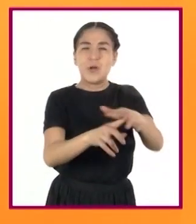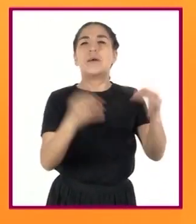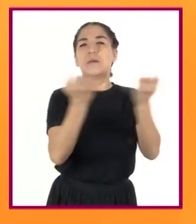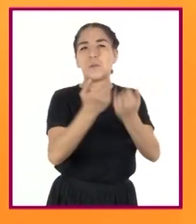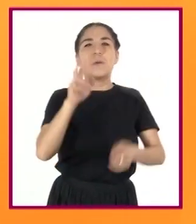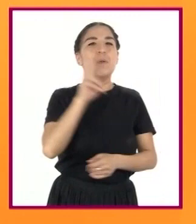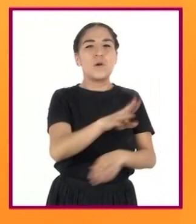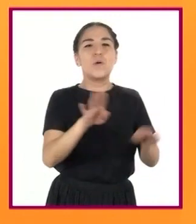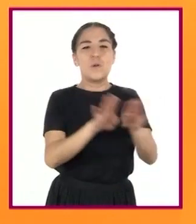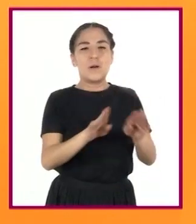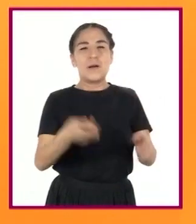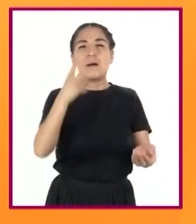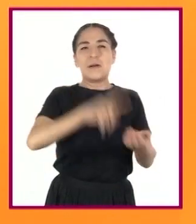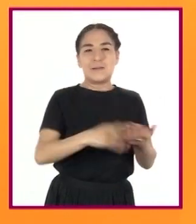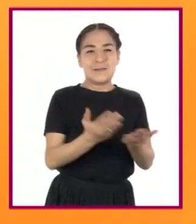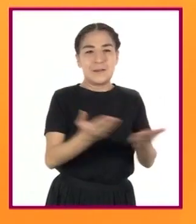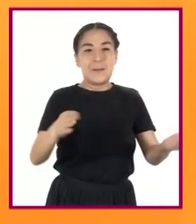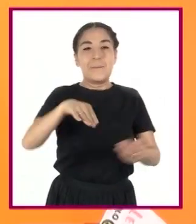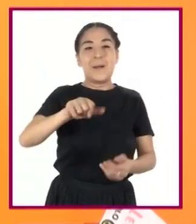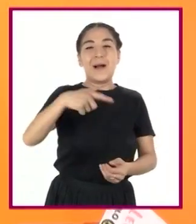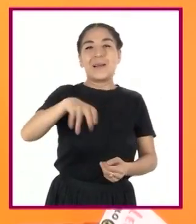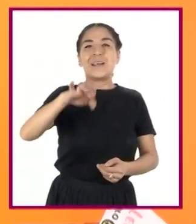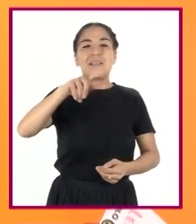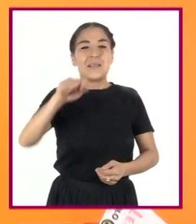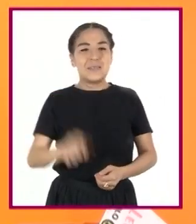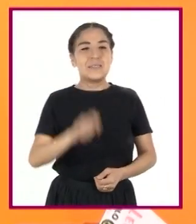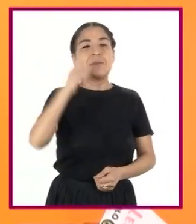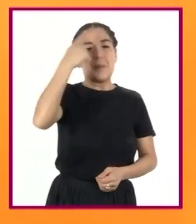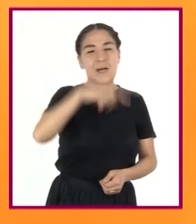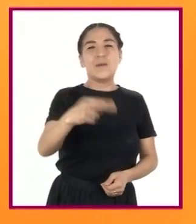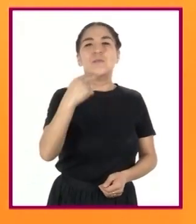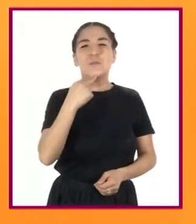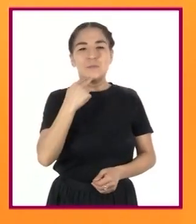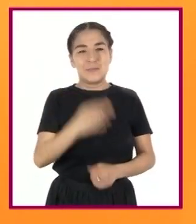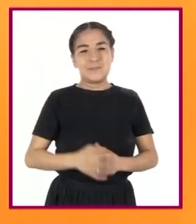en los que las maquetas son de mucha utilidad.